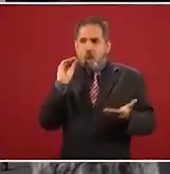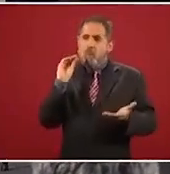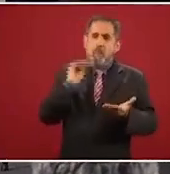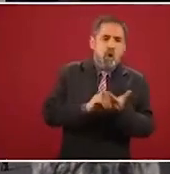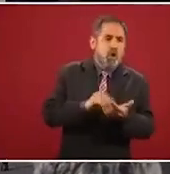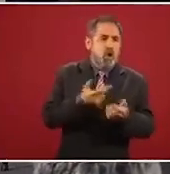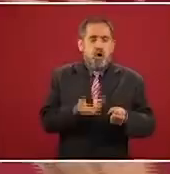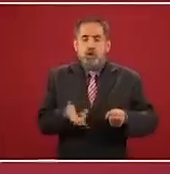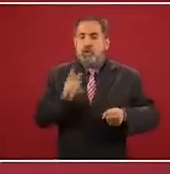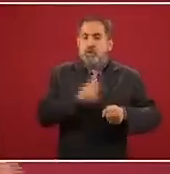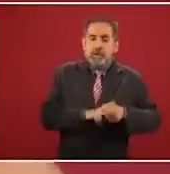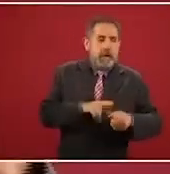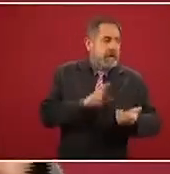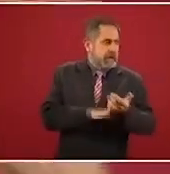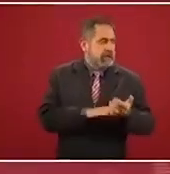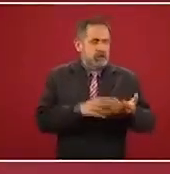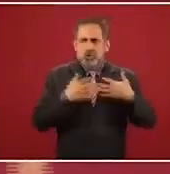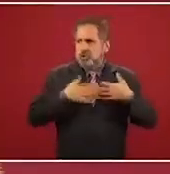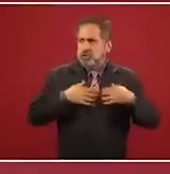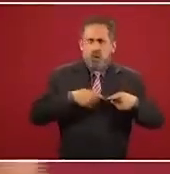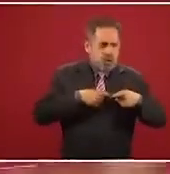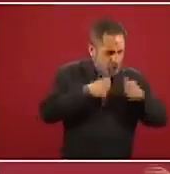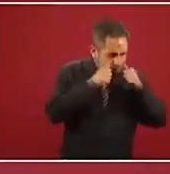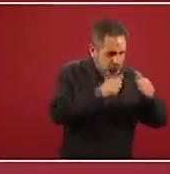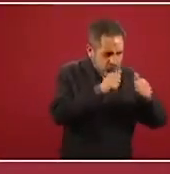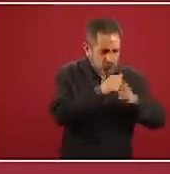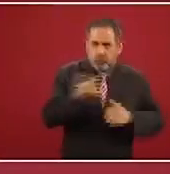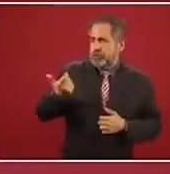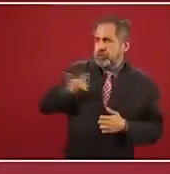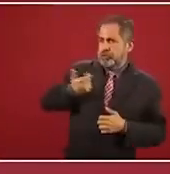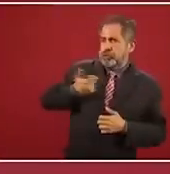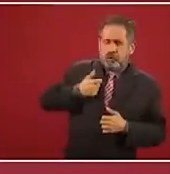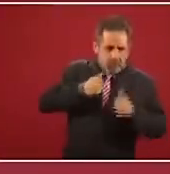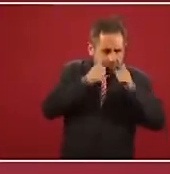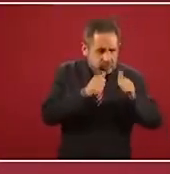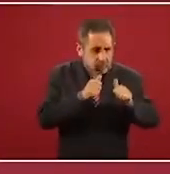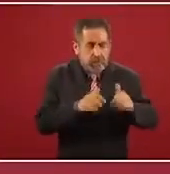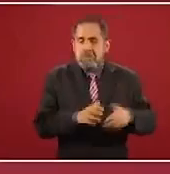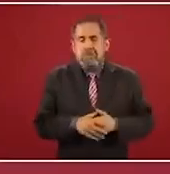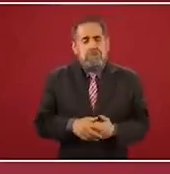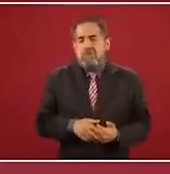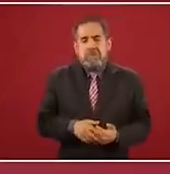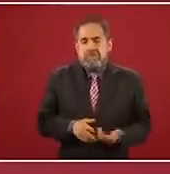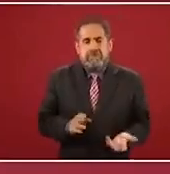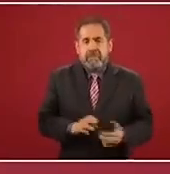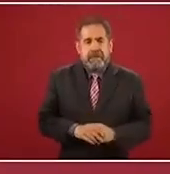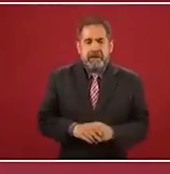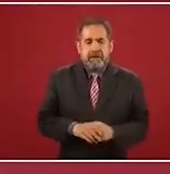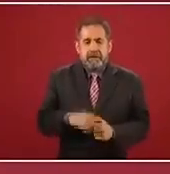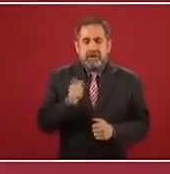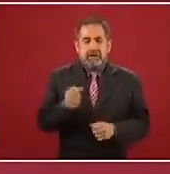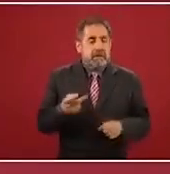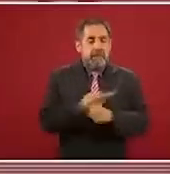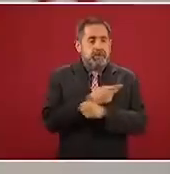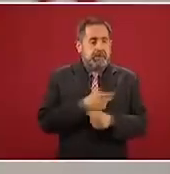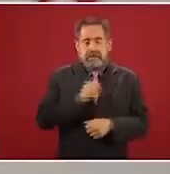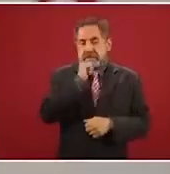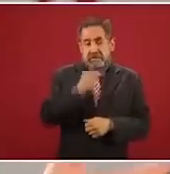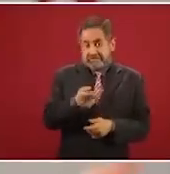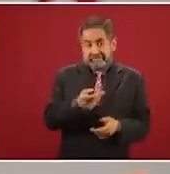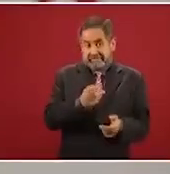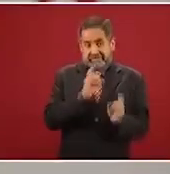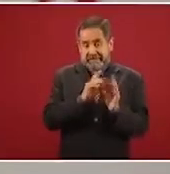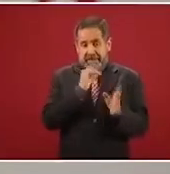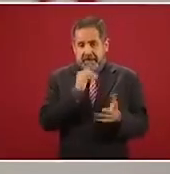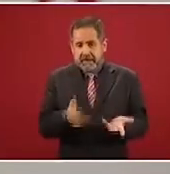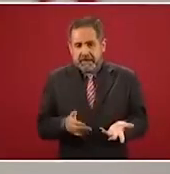y clínicas y equipamiento y que se iba a cubrir las necesidades de la población. Esto desde luego que no ocurrió así y no